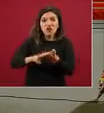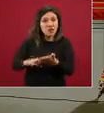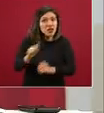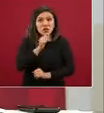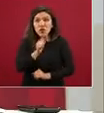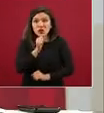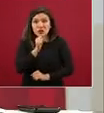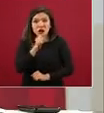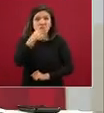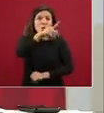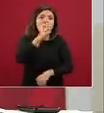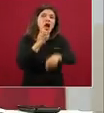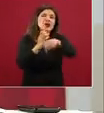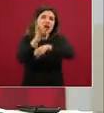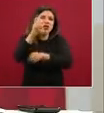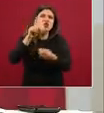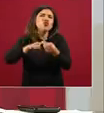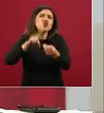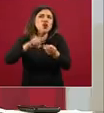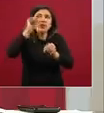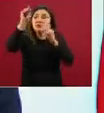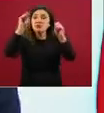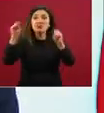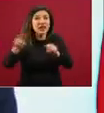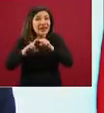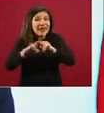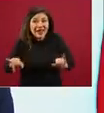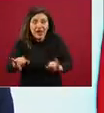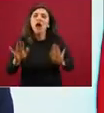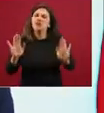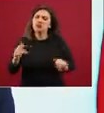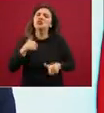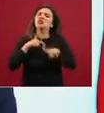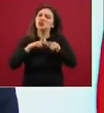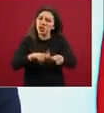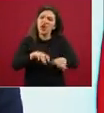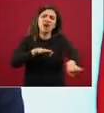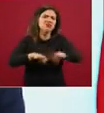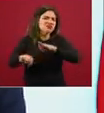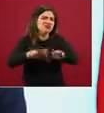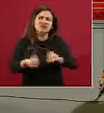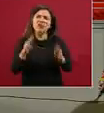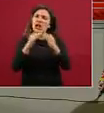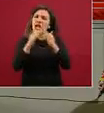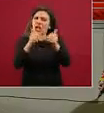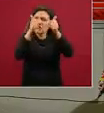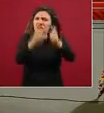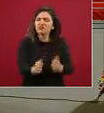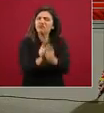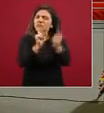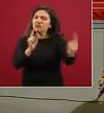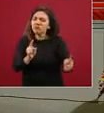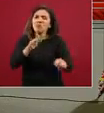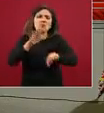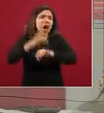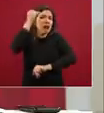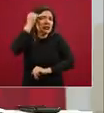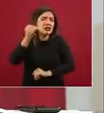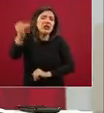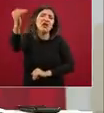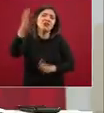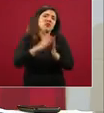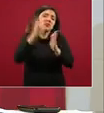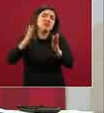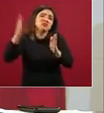entidad federativa alguna, nosotros podemos seguir trabajando a distancia el tiempo que sea